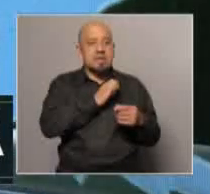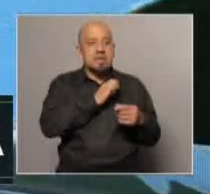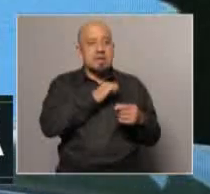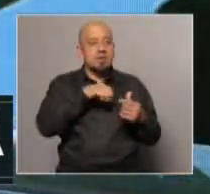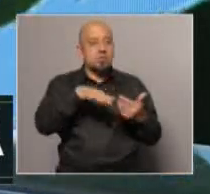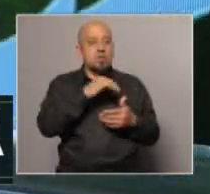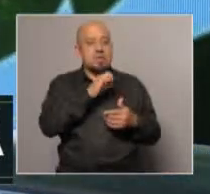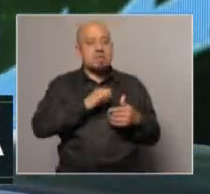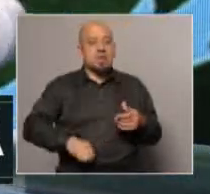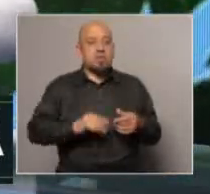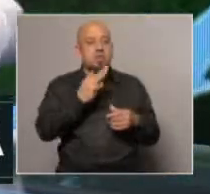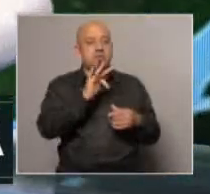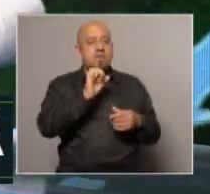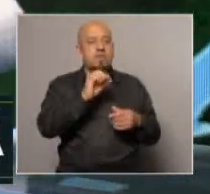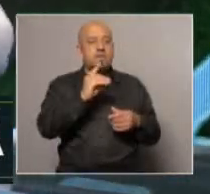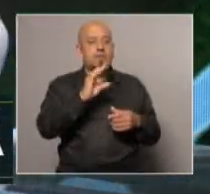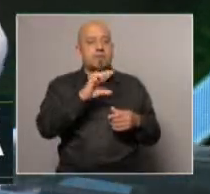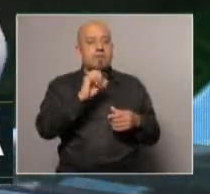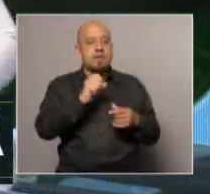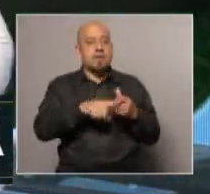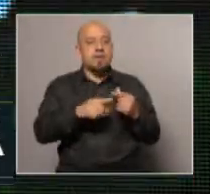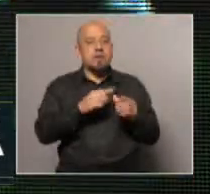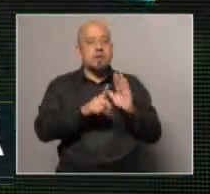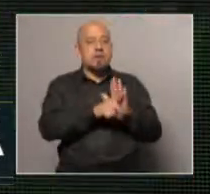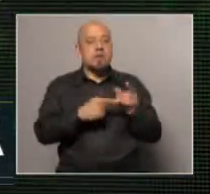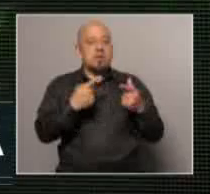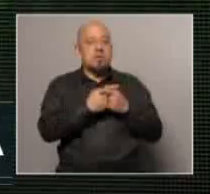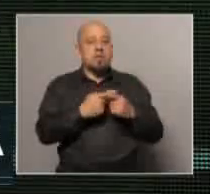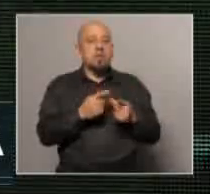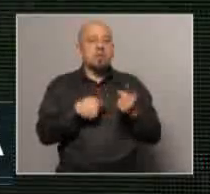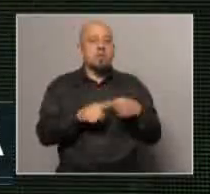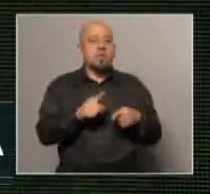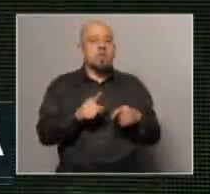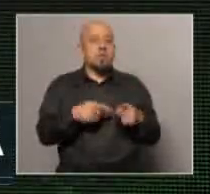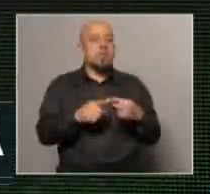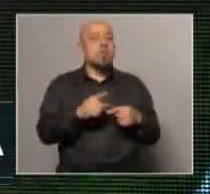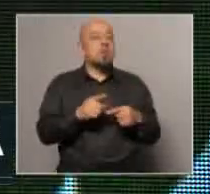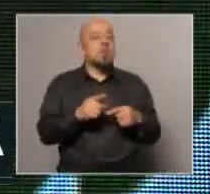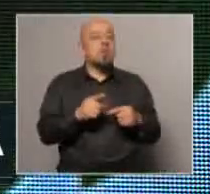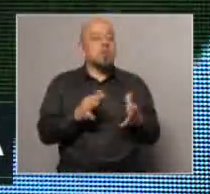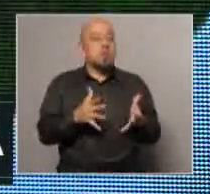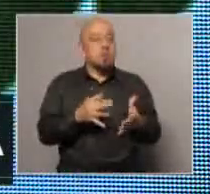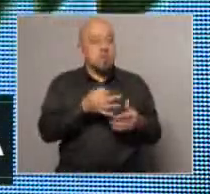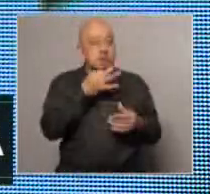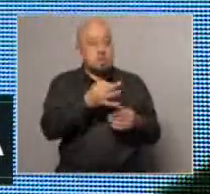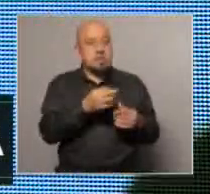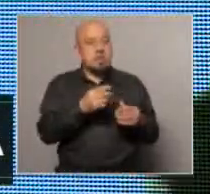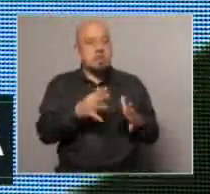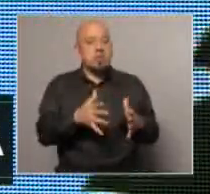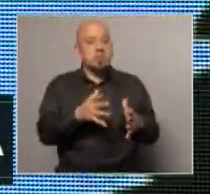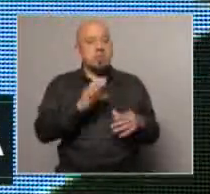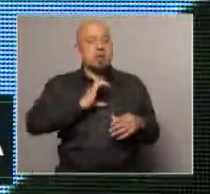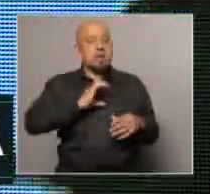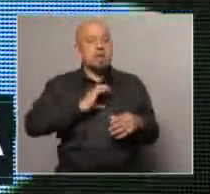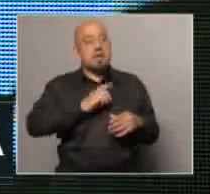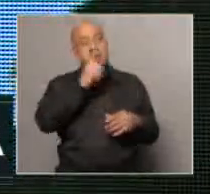en el resto del territorio del país no, o sea, contraviene la ley federal, ¿no? Con lo cual Cada país rige de una manera diferente, pero Canadá es como el